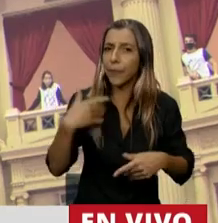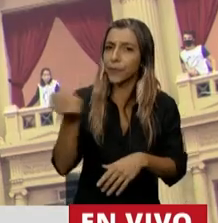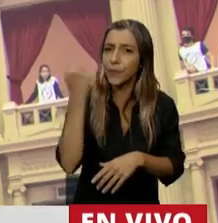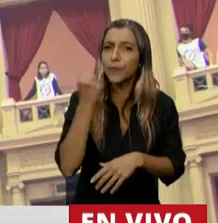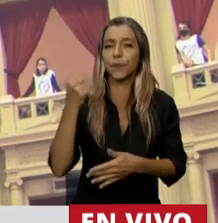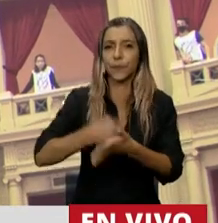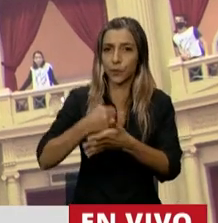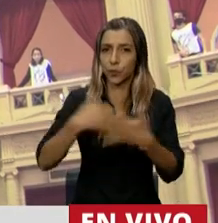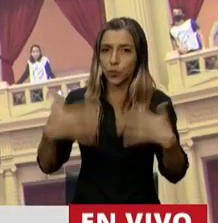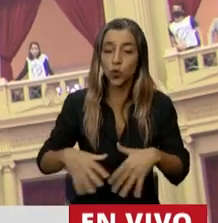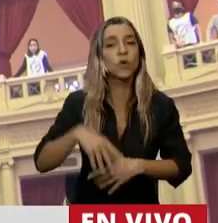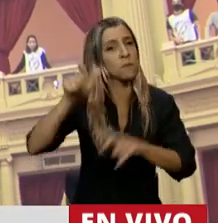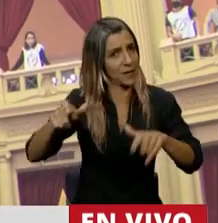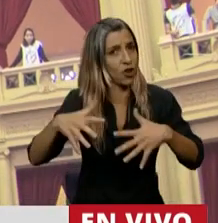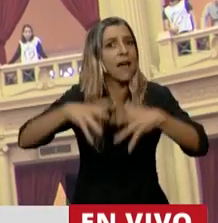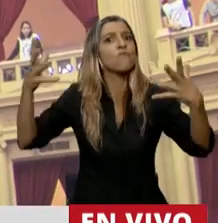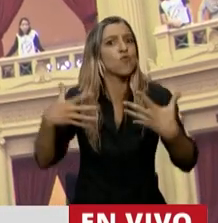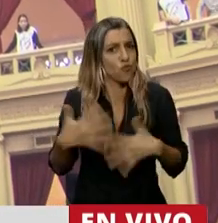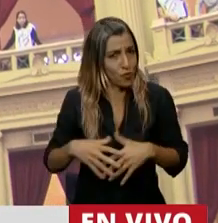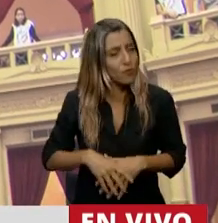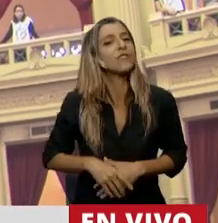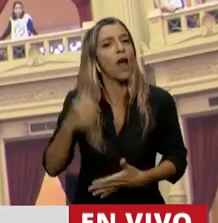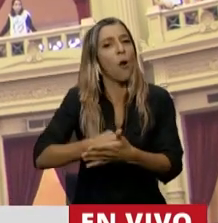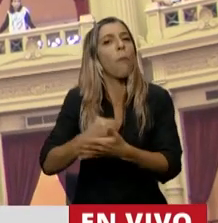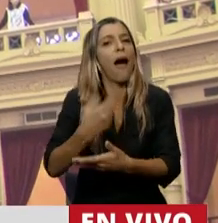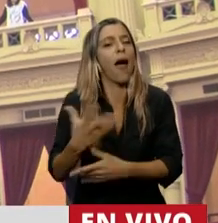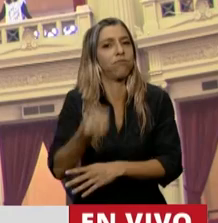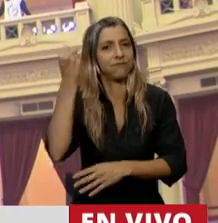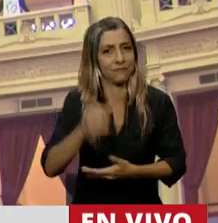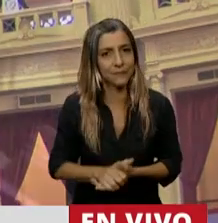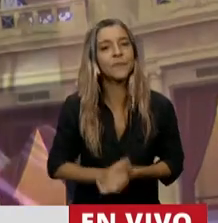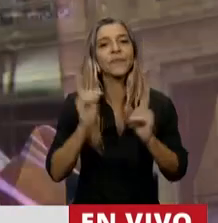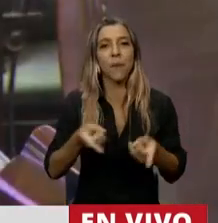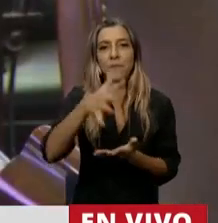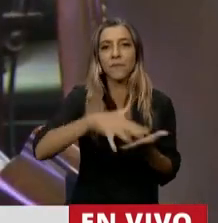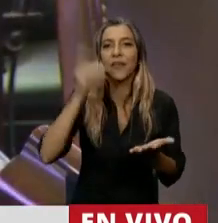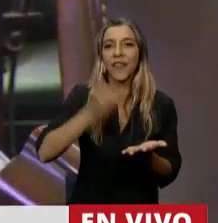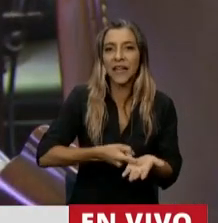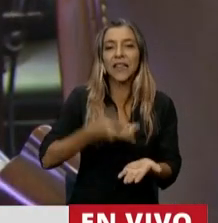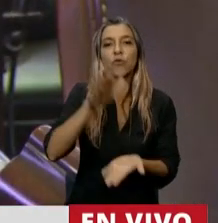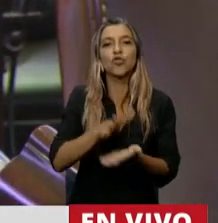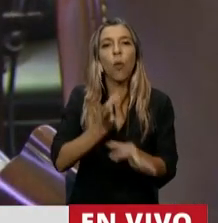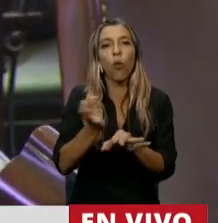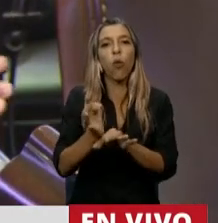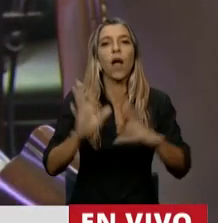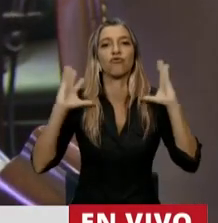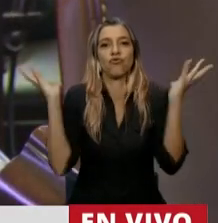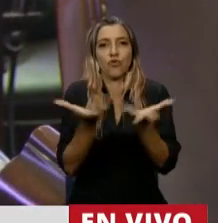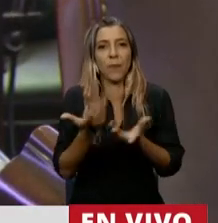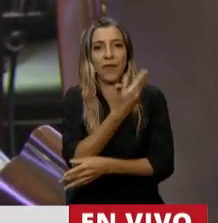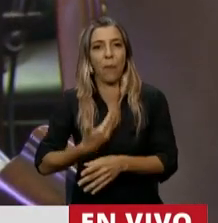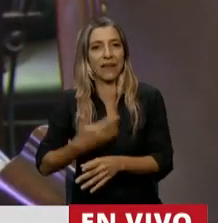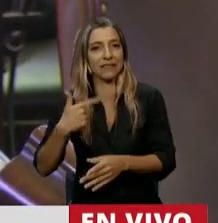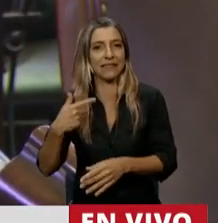gente. Hemos logrado darle dictamen esta semana a la ley de educación ambiental que envió nuestro presidente a